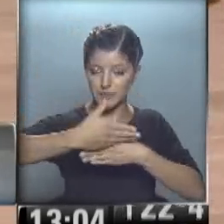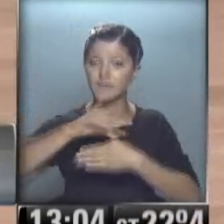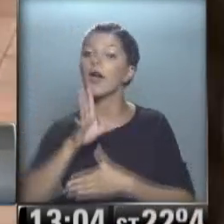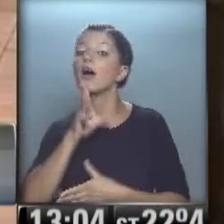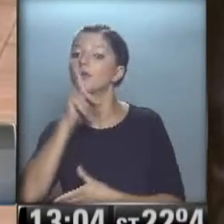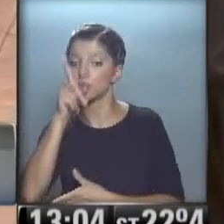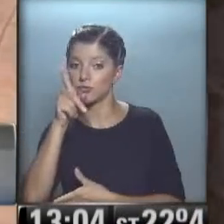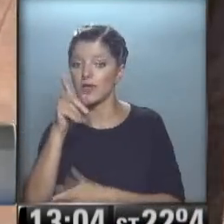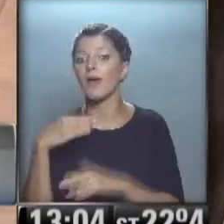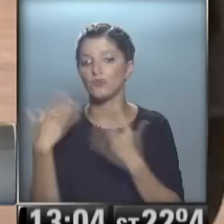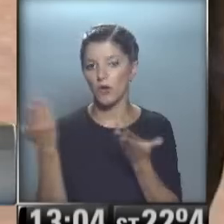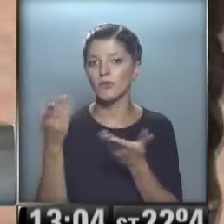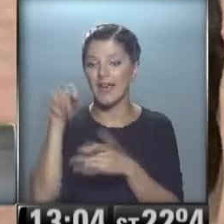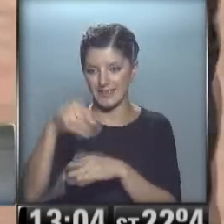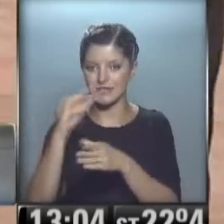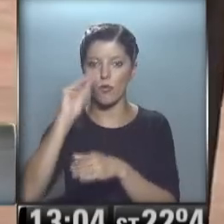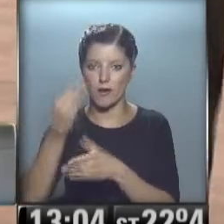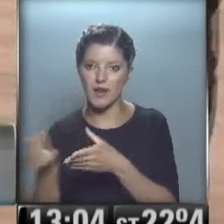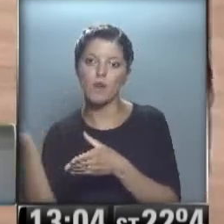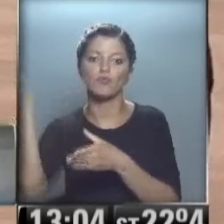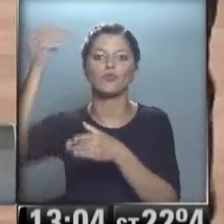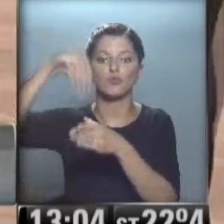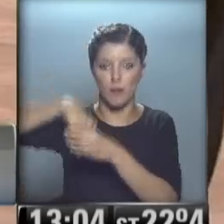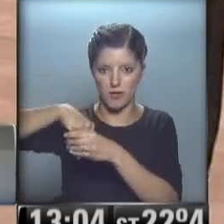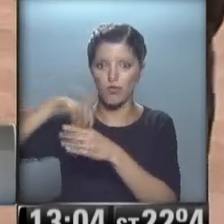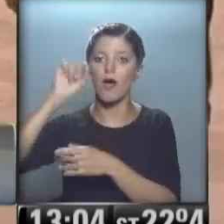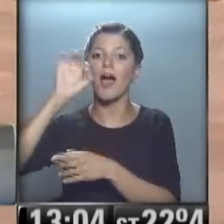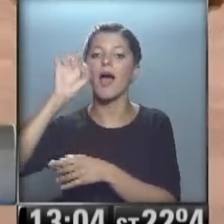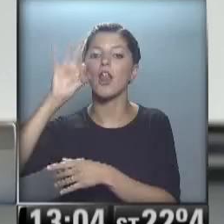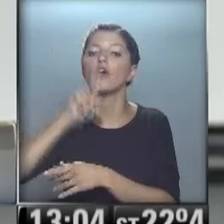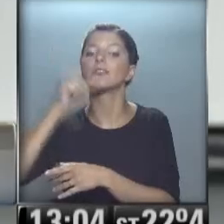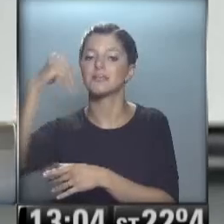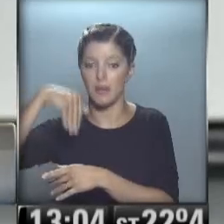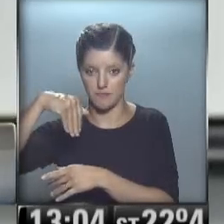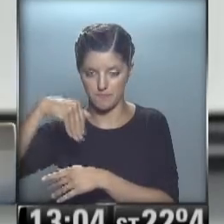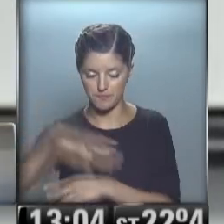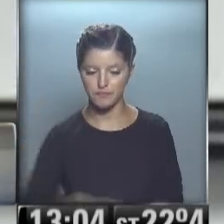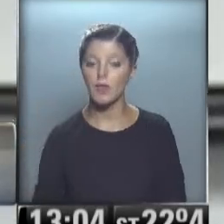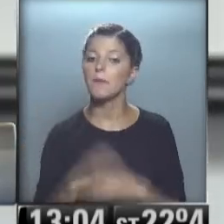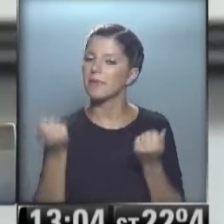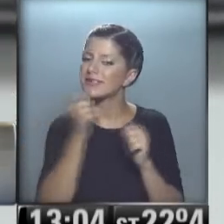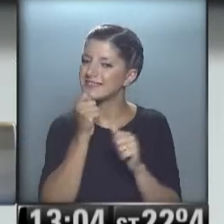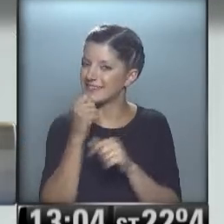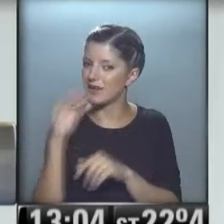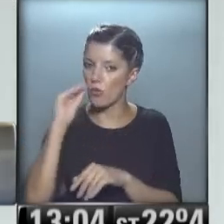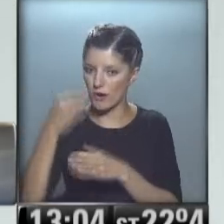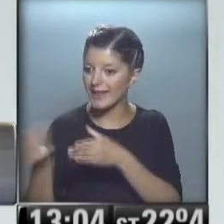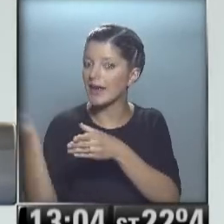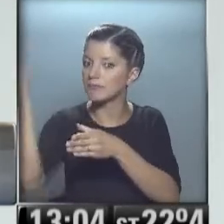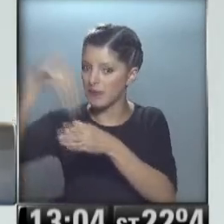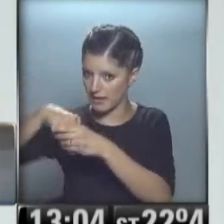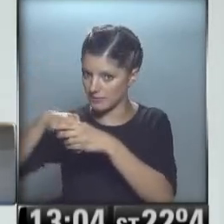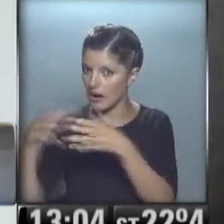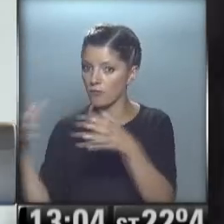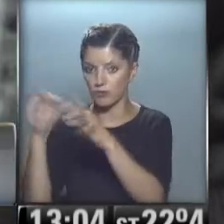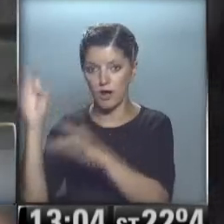integrando al país eslavo en la estructura de la OTAN. Pero si Ucrania ingresa a la Unión Europea,